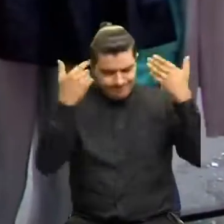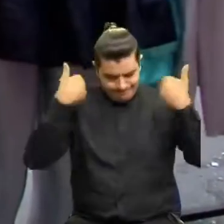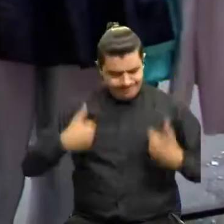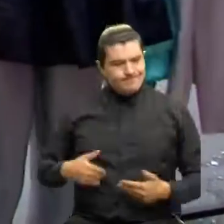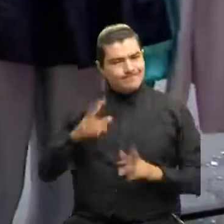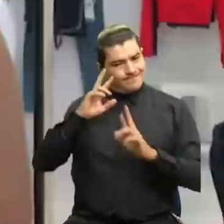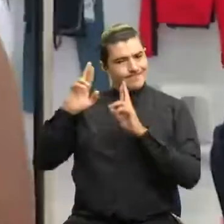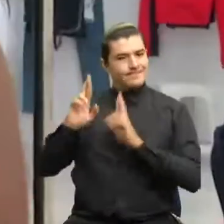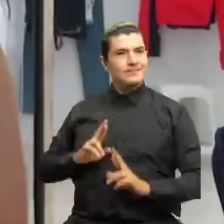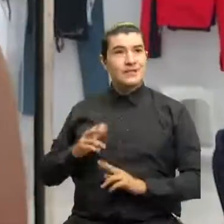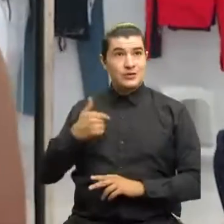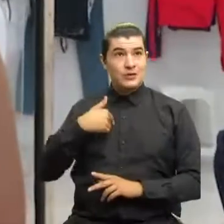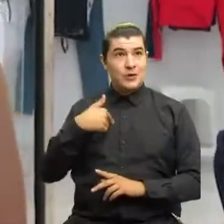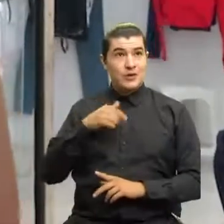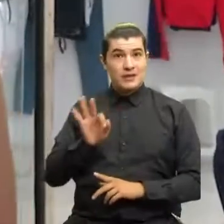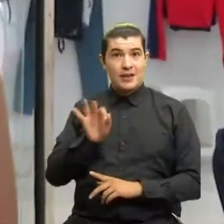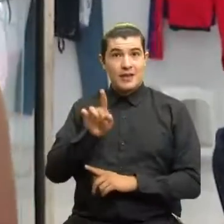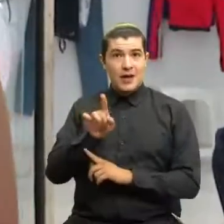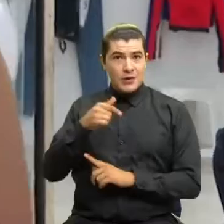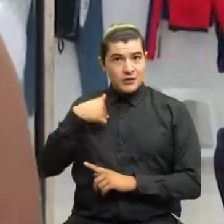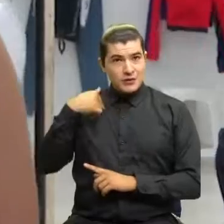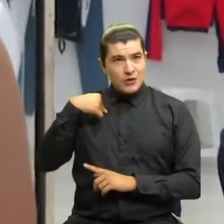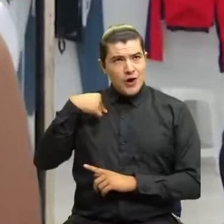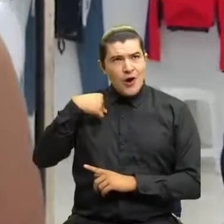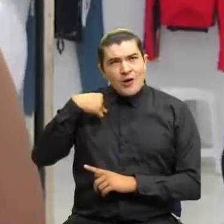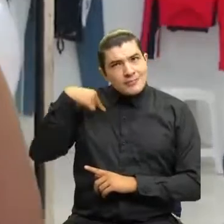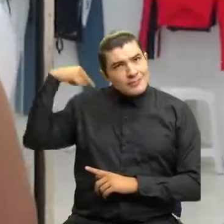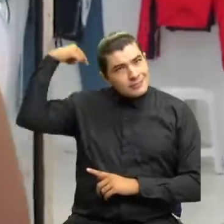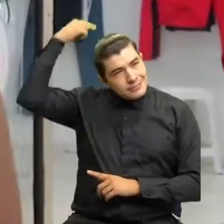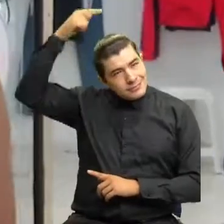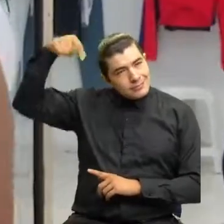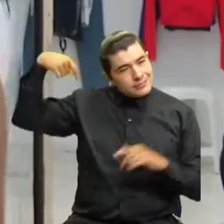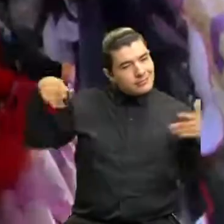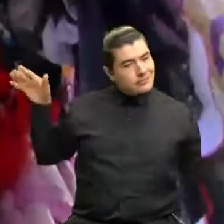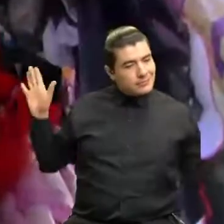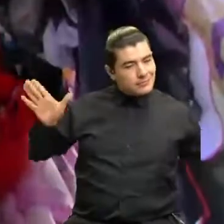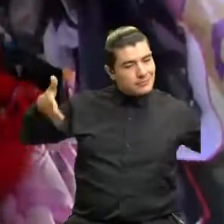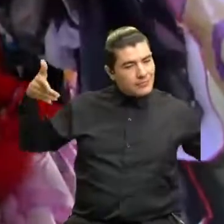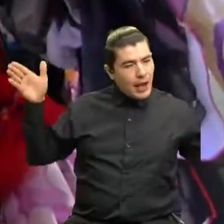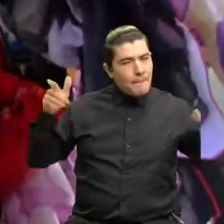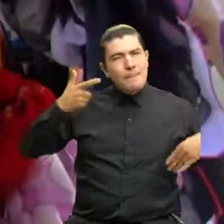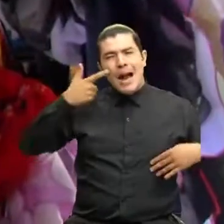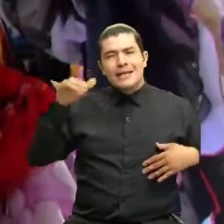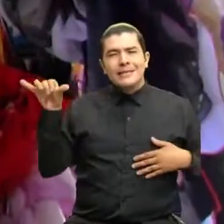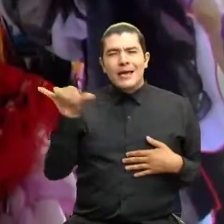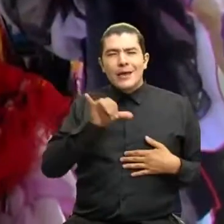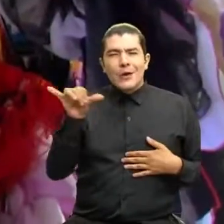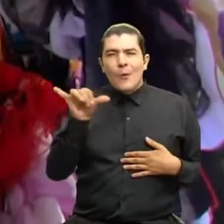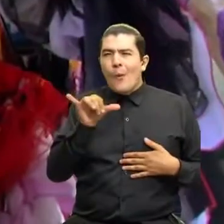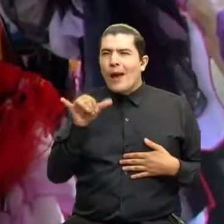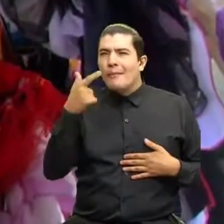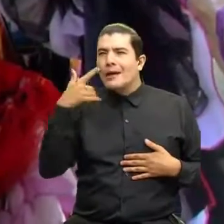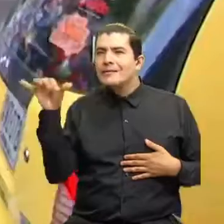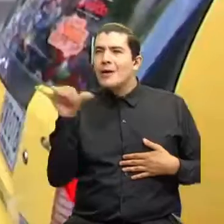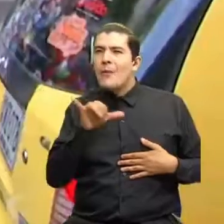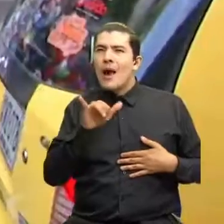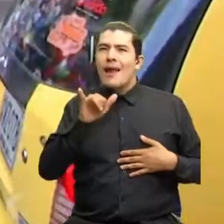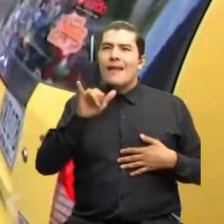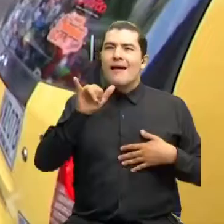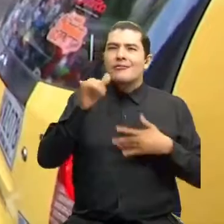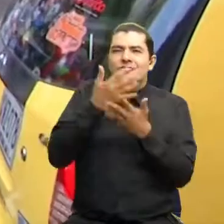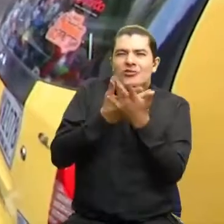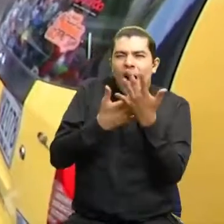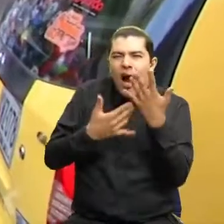destacar. El 31 me voy a disfrazar de una como sangrienta, como un poquito más en el tema del 31 de octubre.